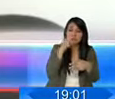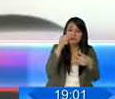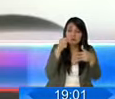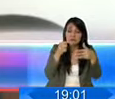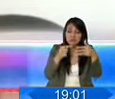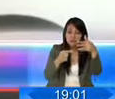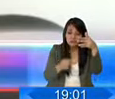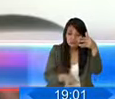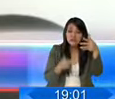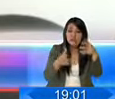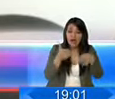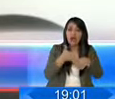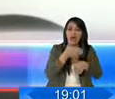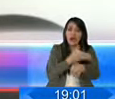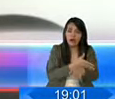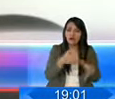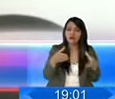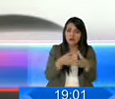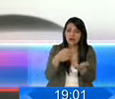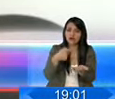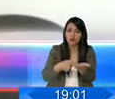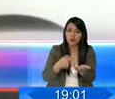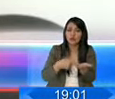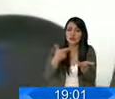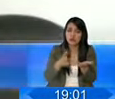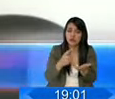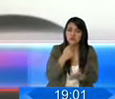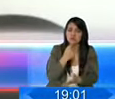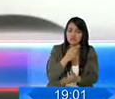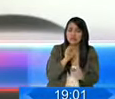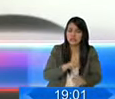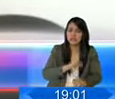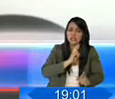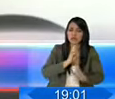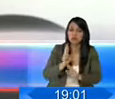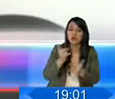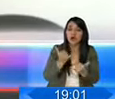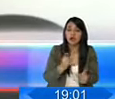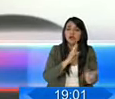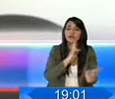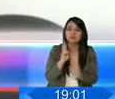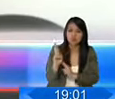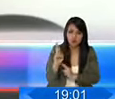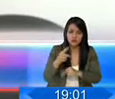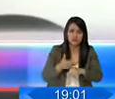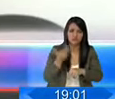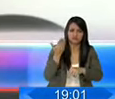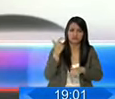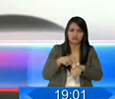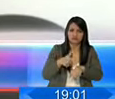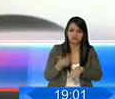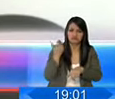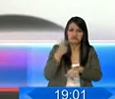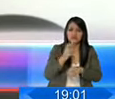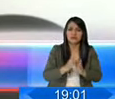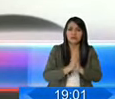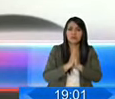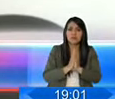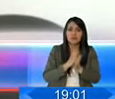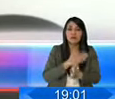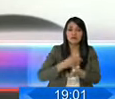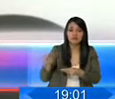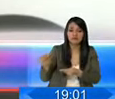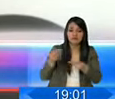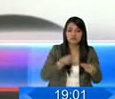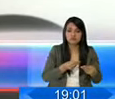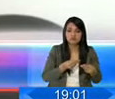seguido y con quién nos hemos reunido. Él efectivamente nos ha contestado el día de hoy, hace unas horas, y nos ha pedido que entreguemos en